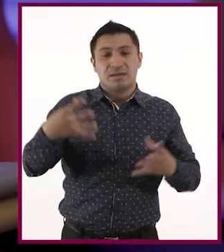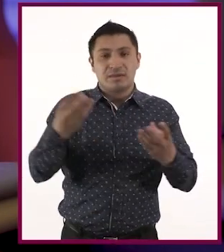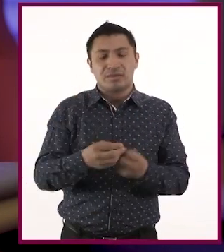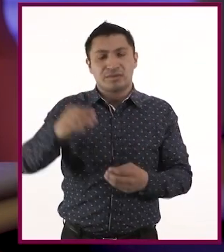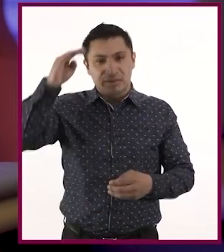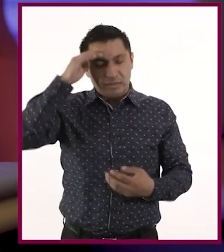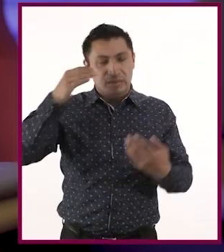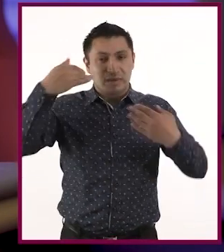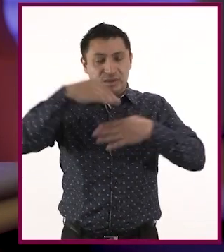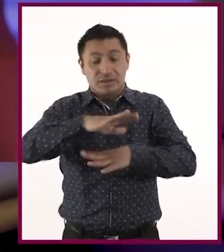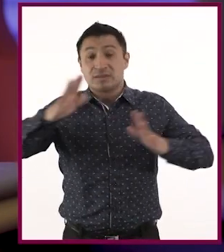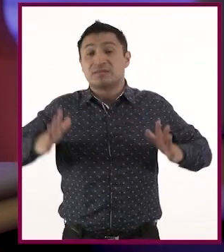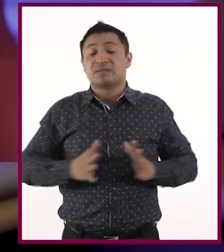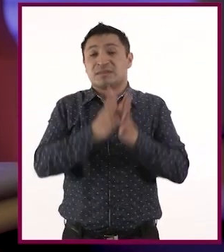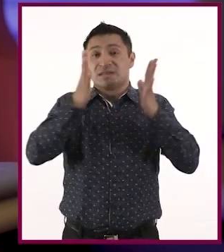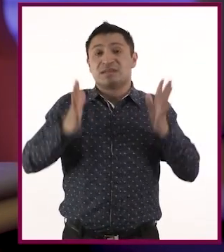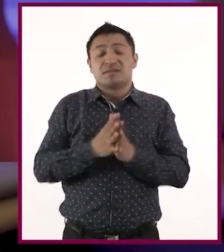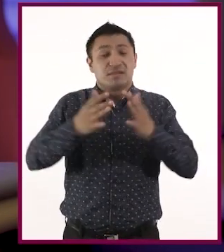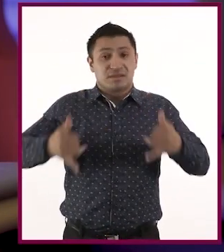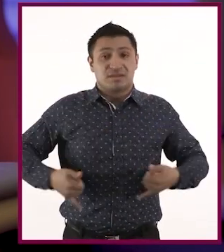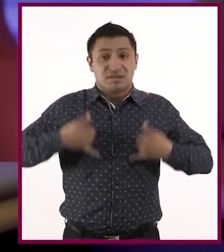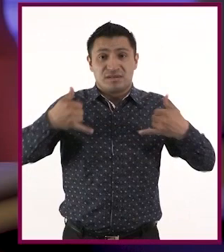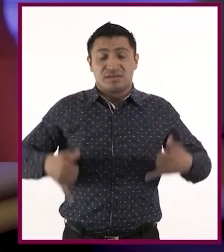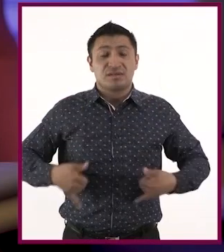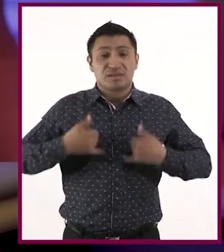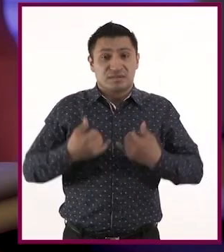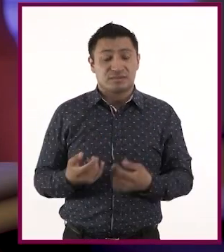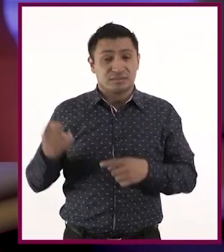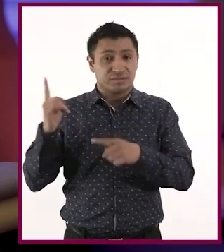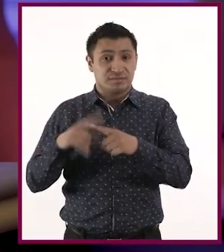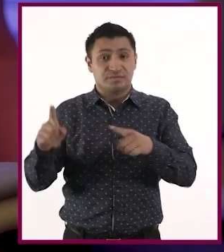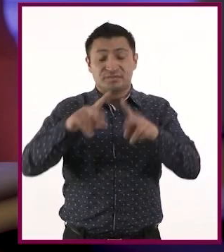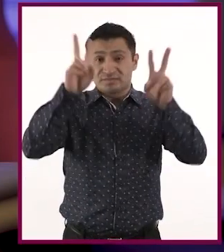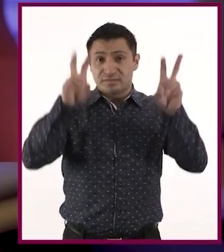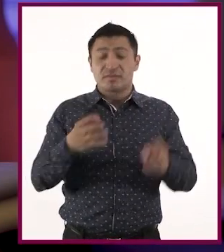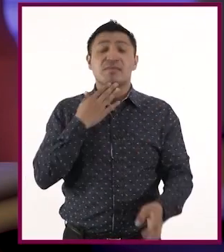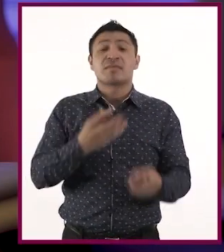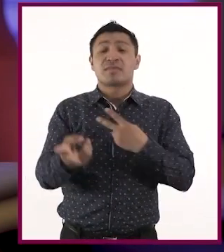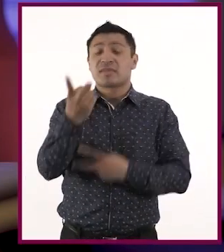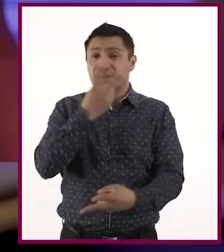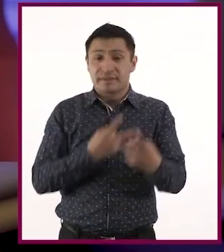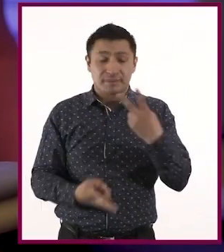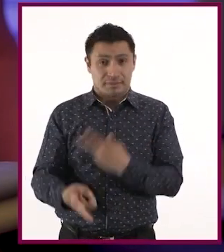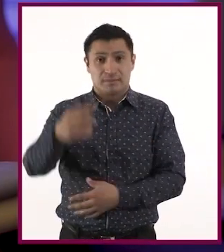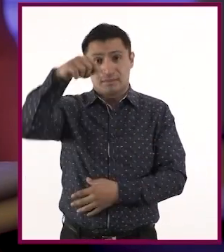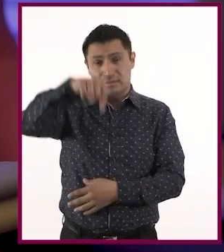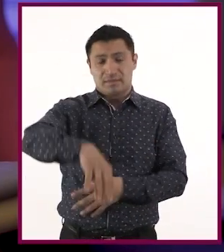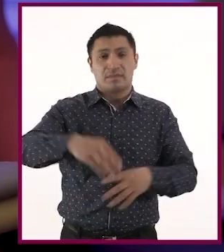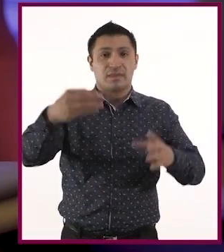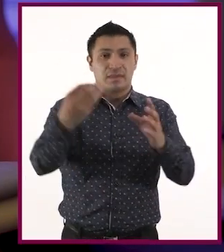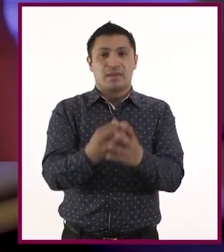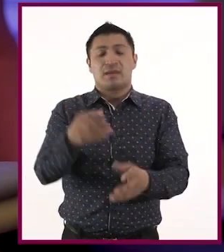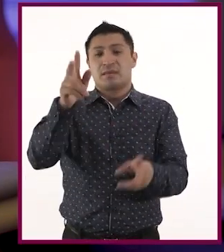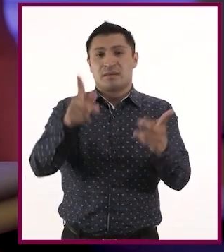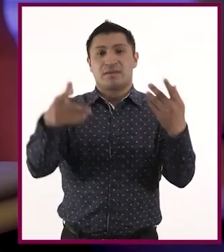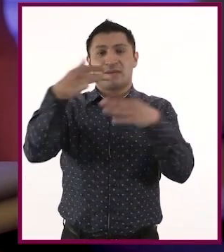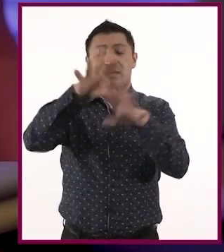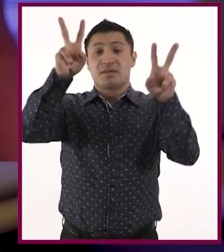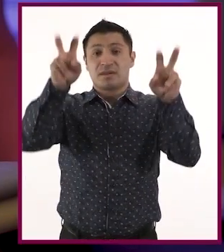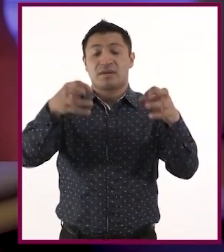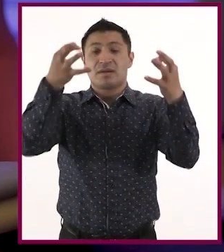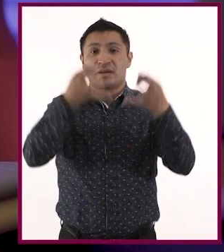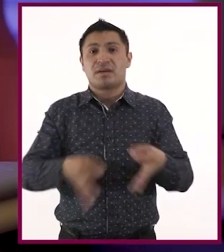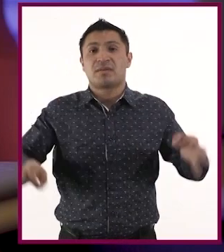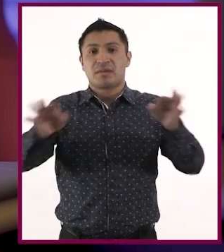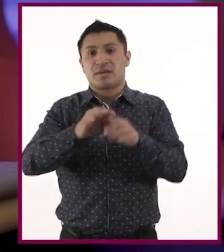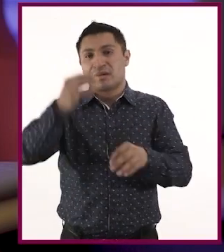reflexionar sobre el poder de participación que tenemos las y los jóvenes. Bienvenidas y bienvenidos. En este programa hablaremos de un tema fundamental para